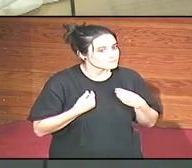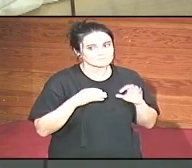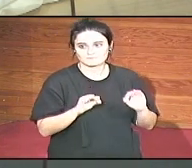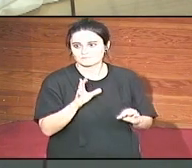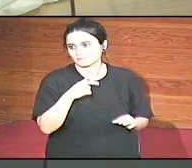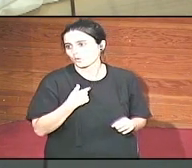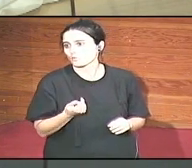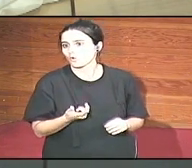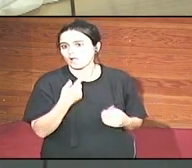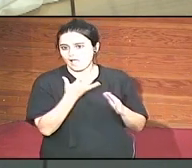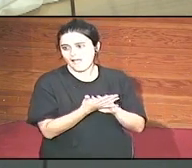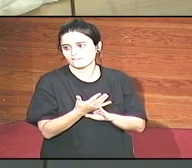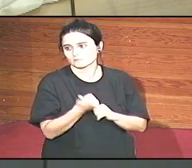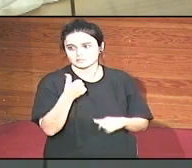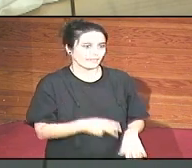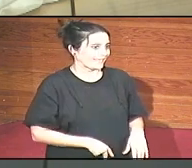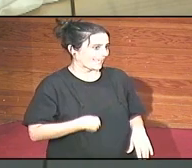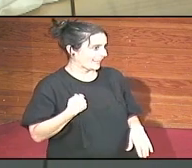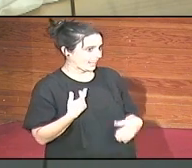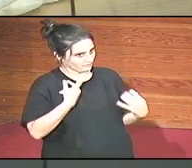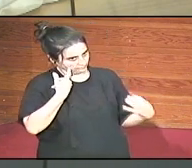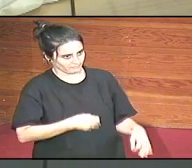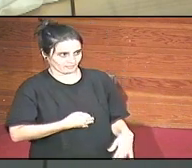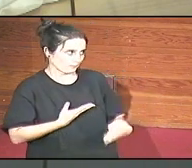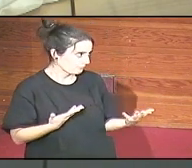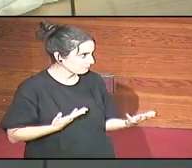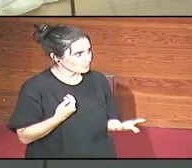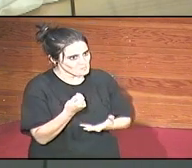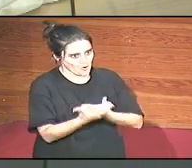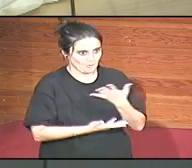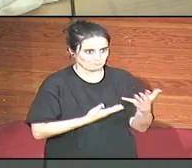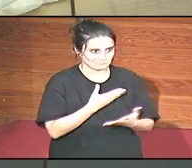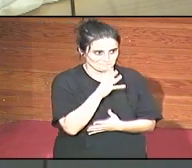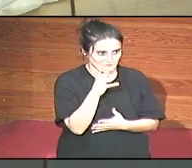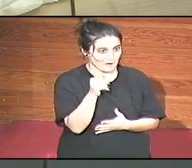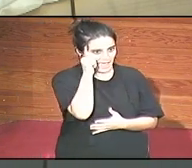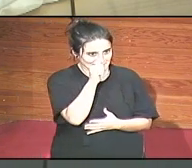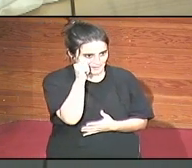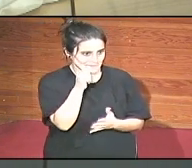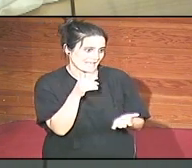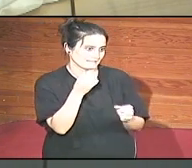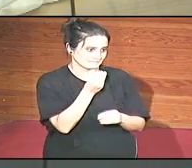estoy generalizando de una manera un poco indigna porque él en etiopía por ejemplo como en diferentes